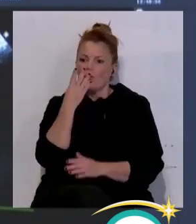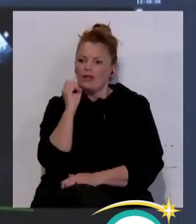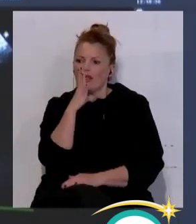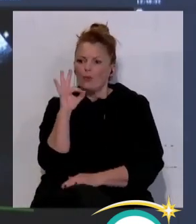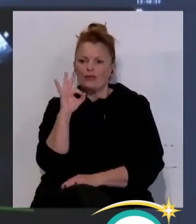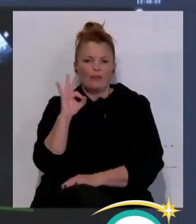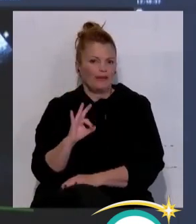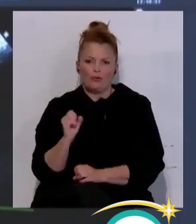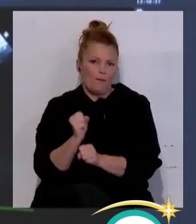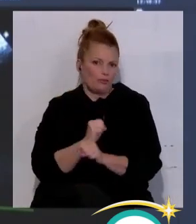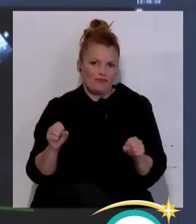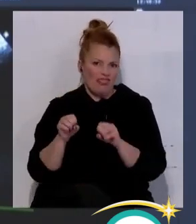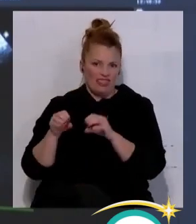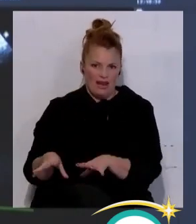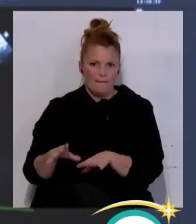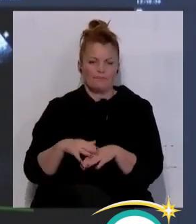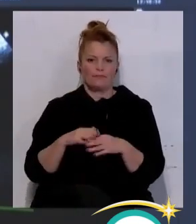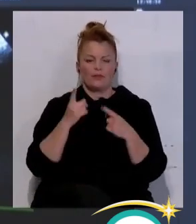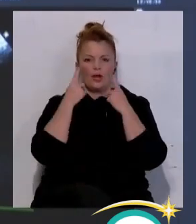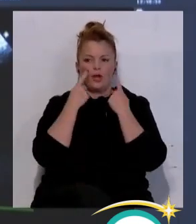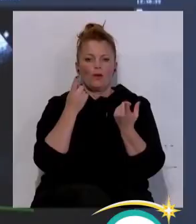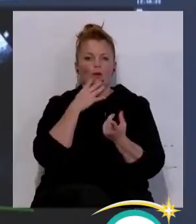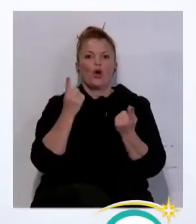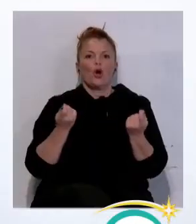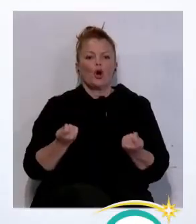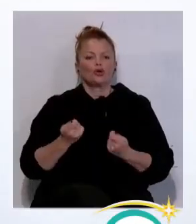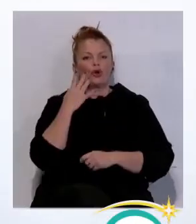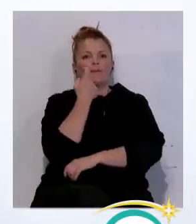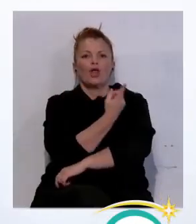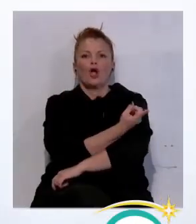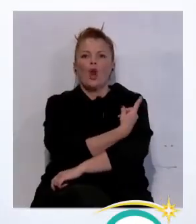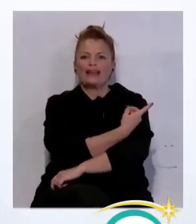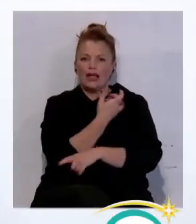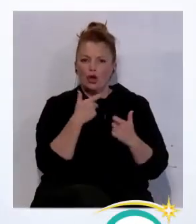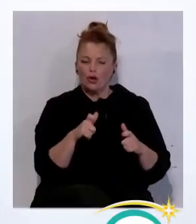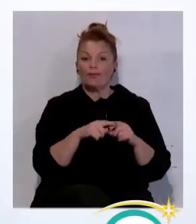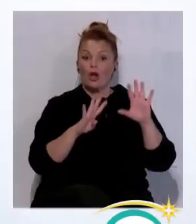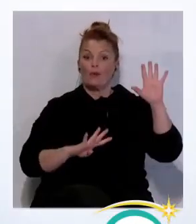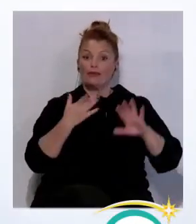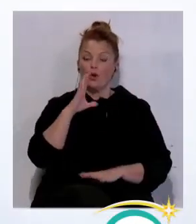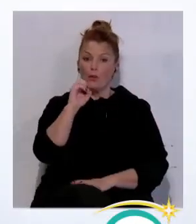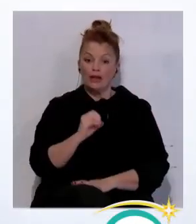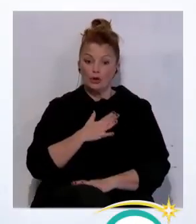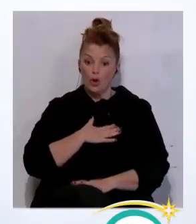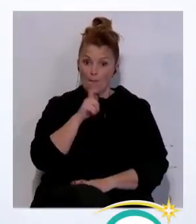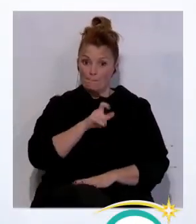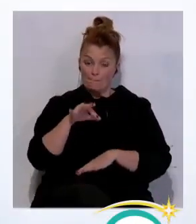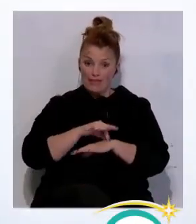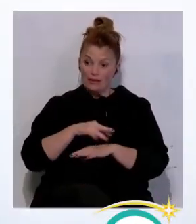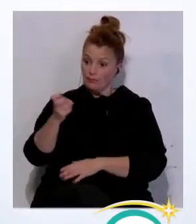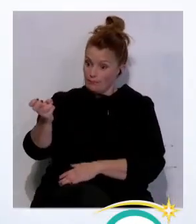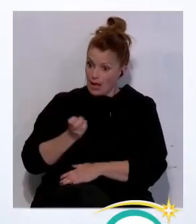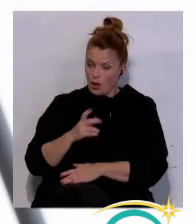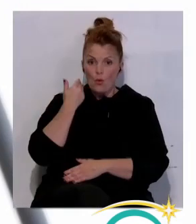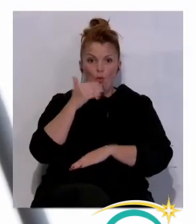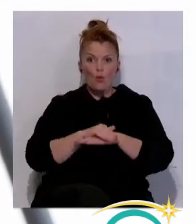decir, control de lípidos, colesterol, pues igual, aproximadamente el 95% de nuestros pacientes cumplen,